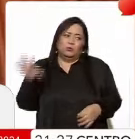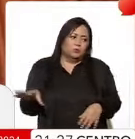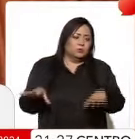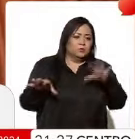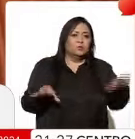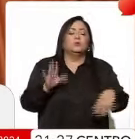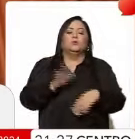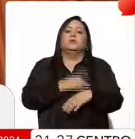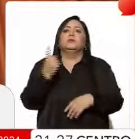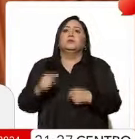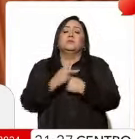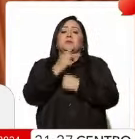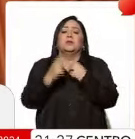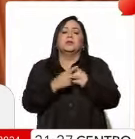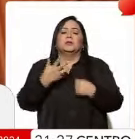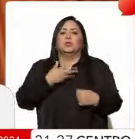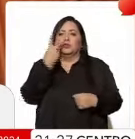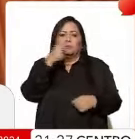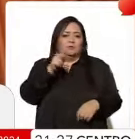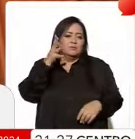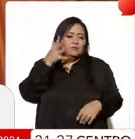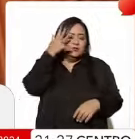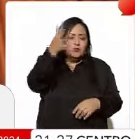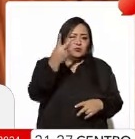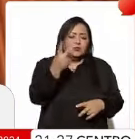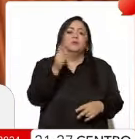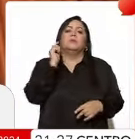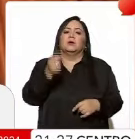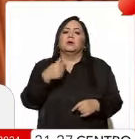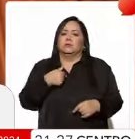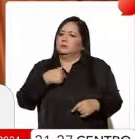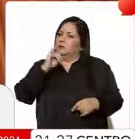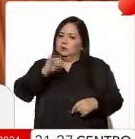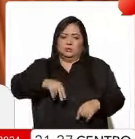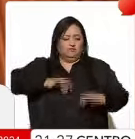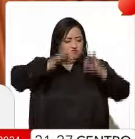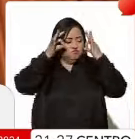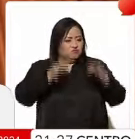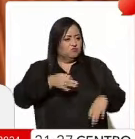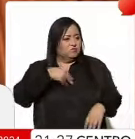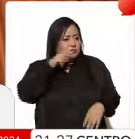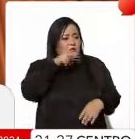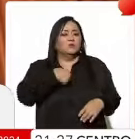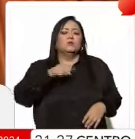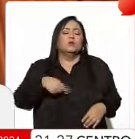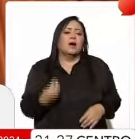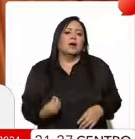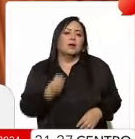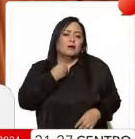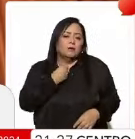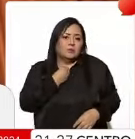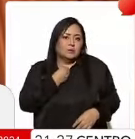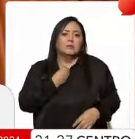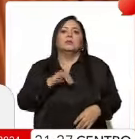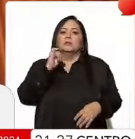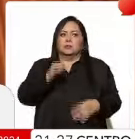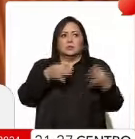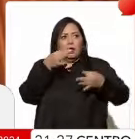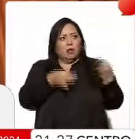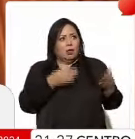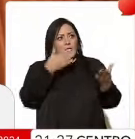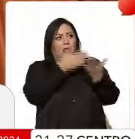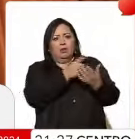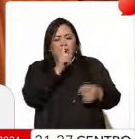el país, al final de cuentas, tiene 2 visiones de país. Yo estoy cierto que estoy del lado de la visión correcta, soy abogado, he padecido al Poder